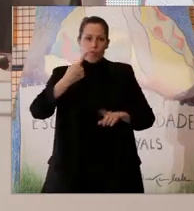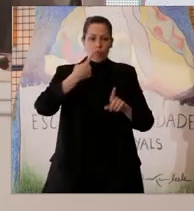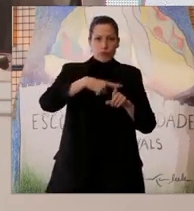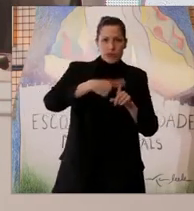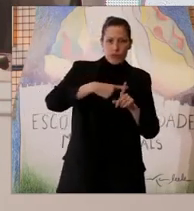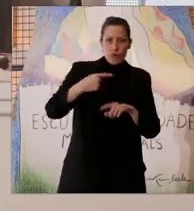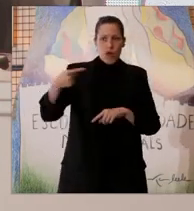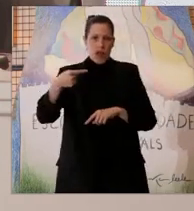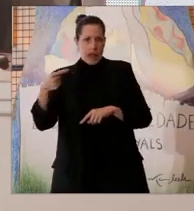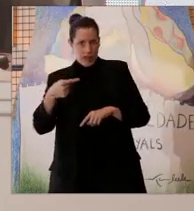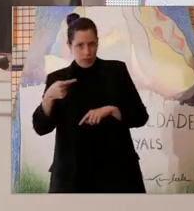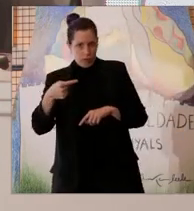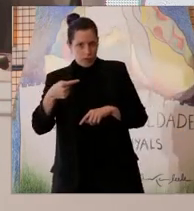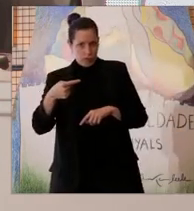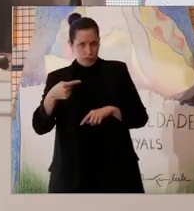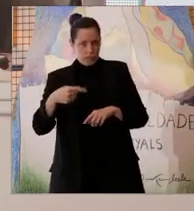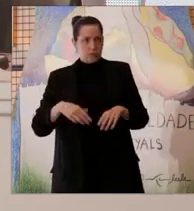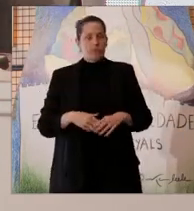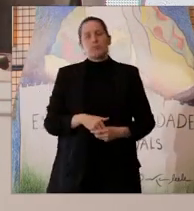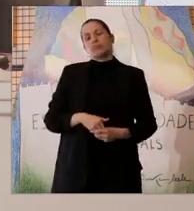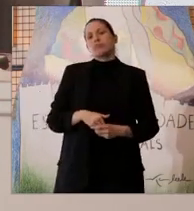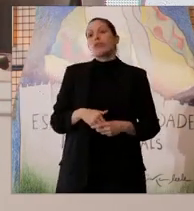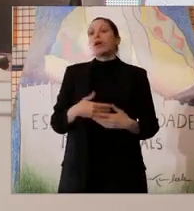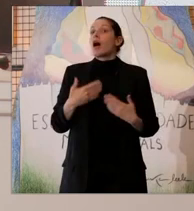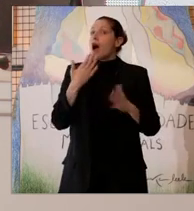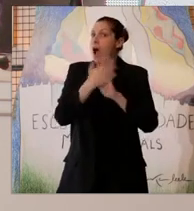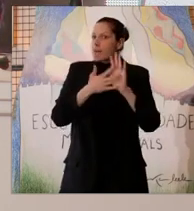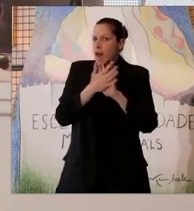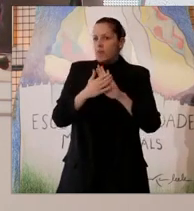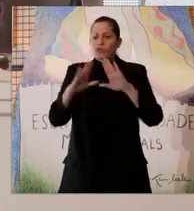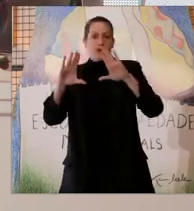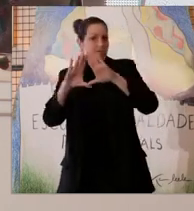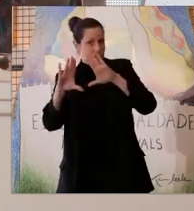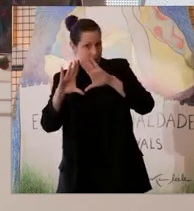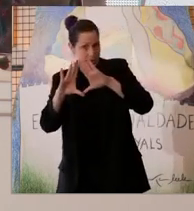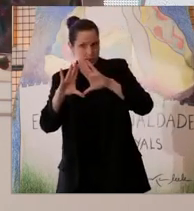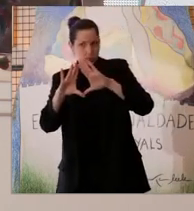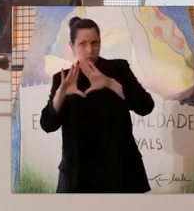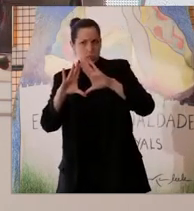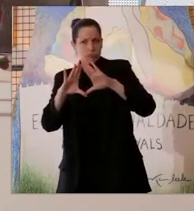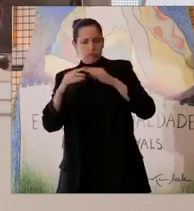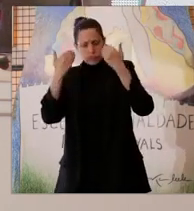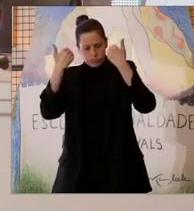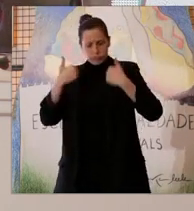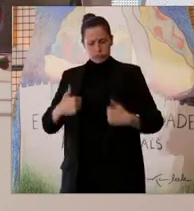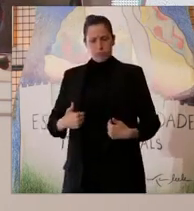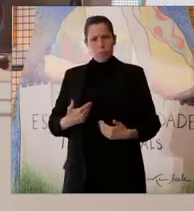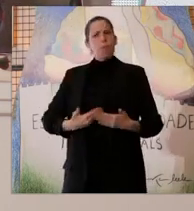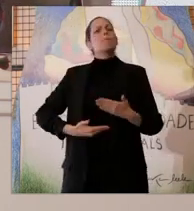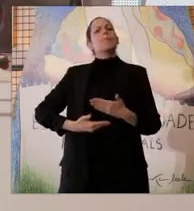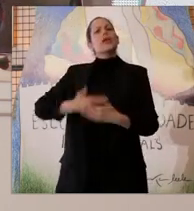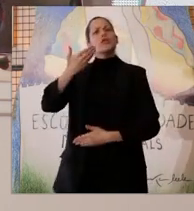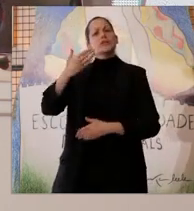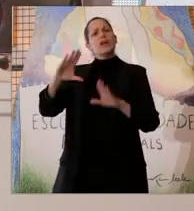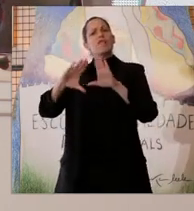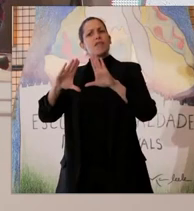feminismo enarbolar esa bandera o presentarte como una periodista feminista o que haces periodismo con